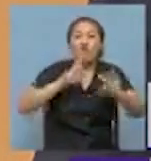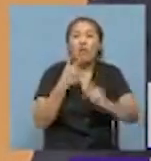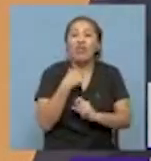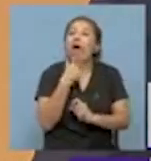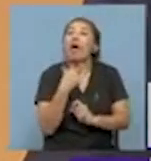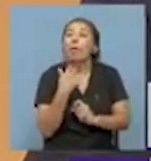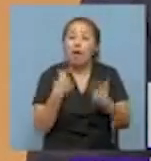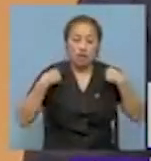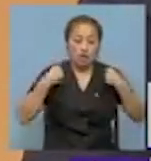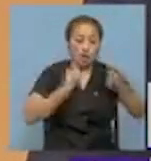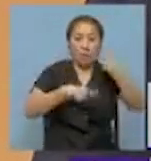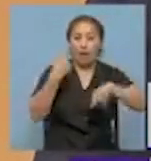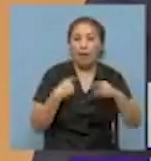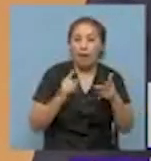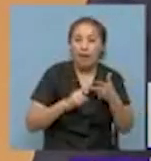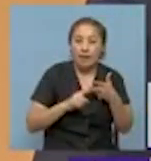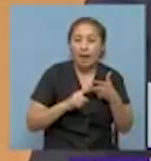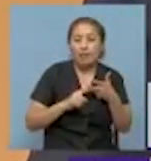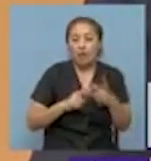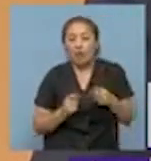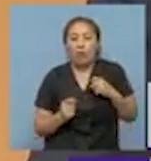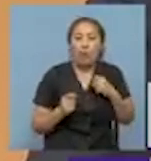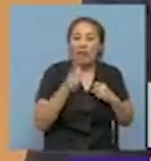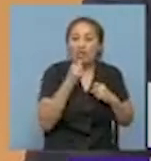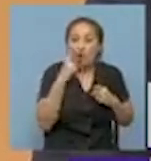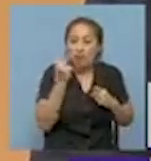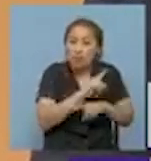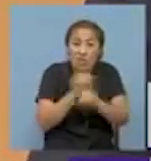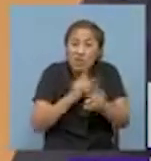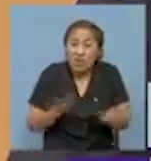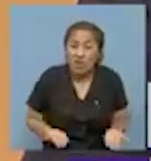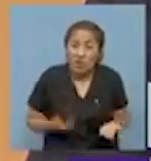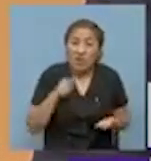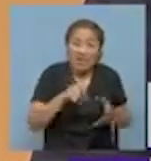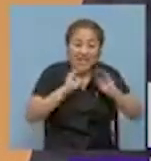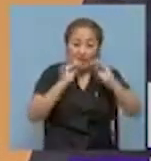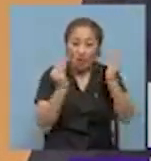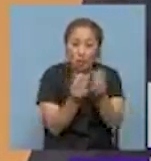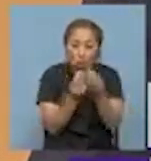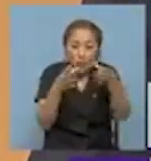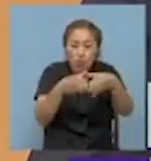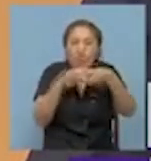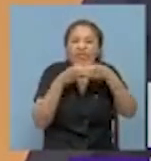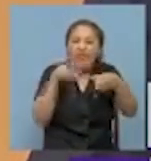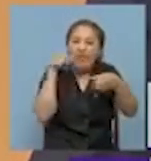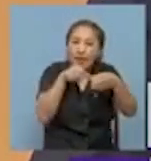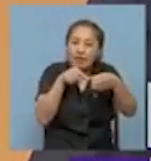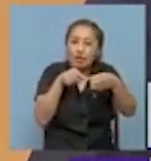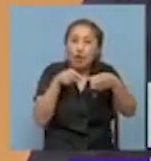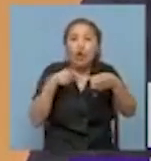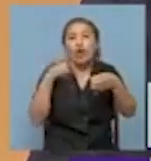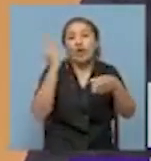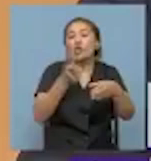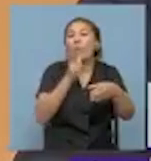manera de vestirse y de ejercer los modales entonces toda esa ese conjunto creemos que es un